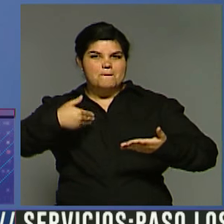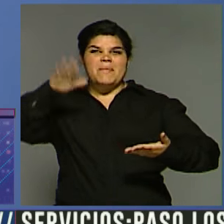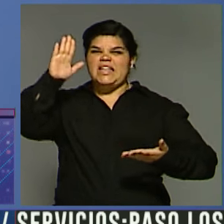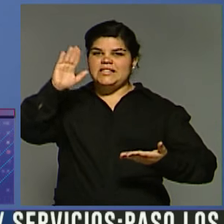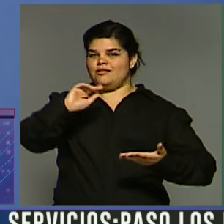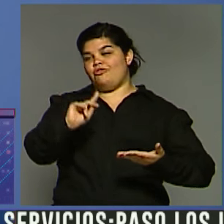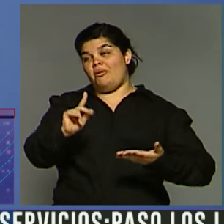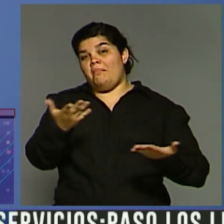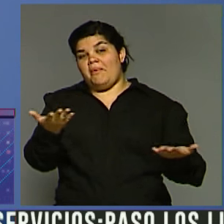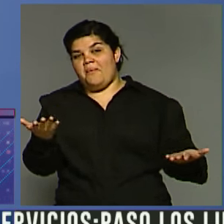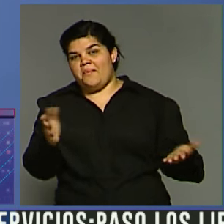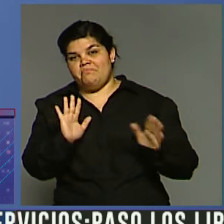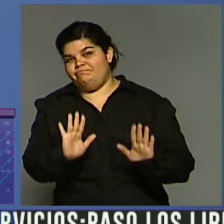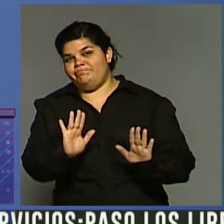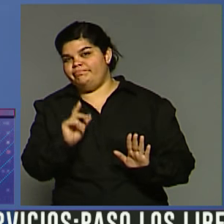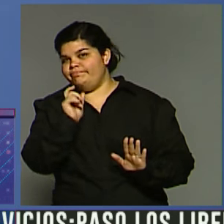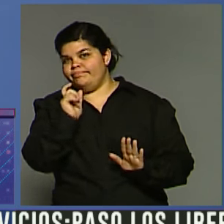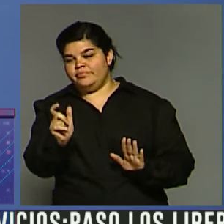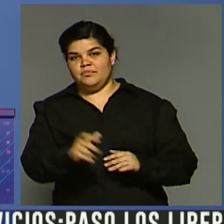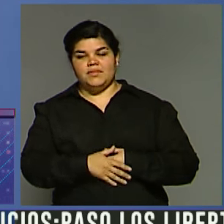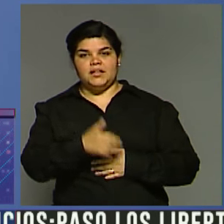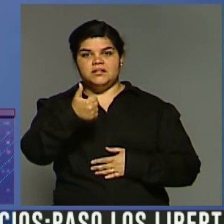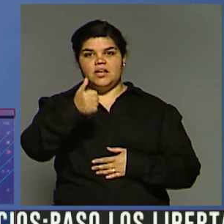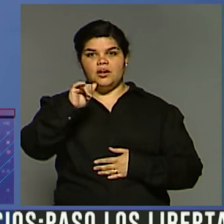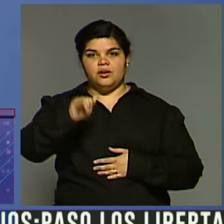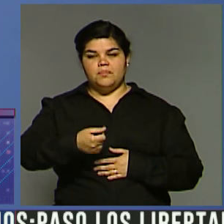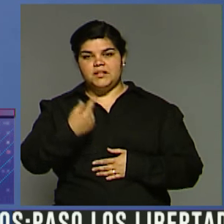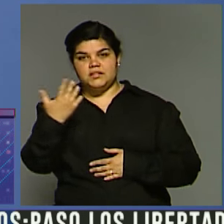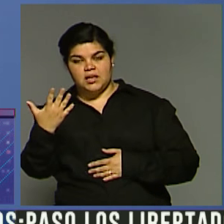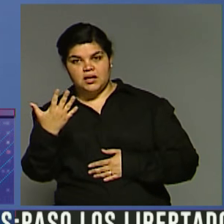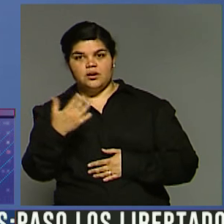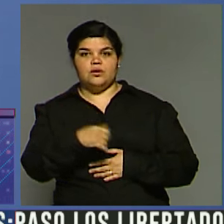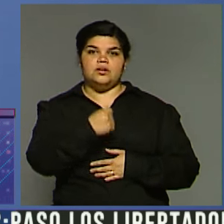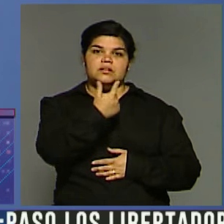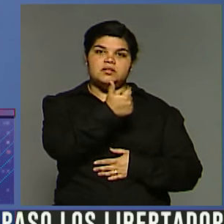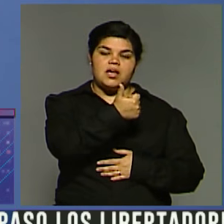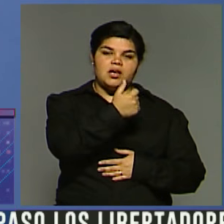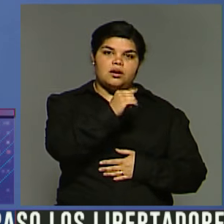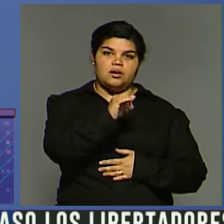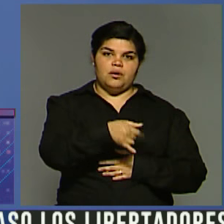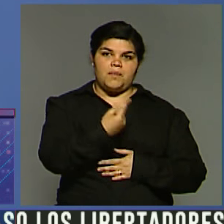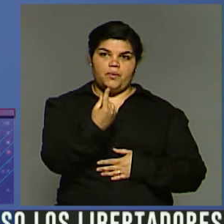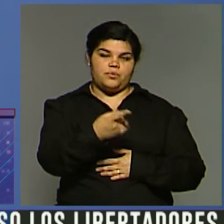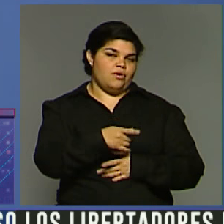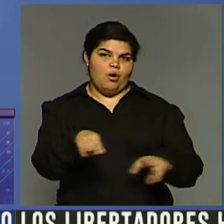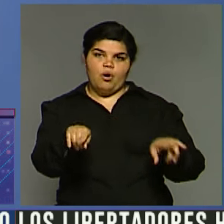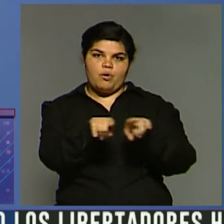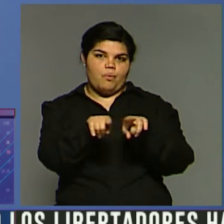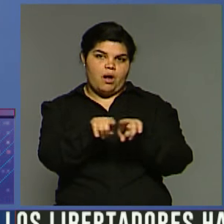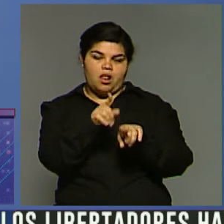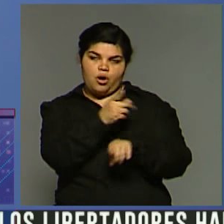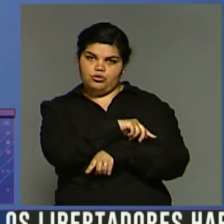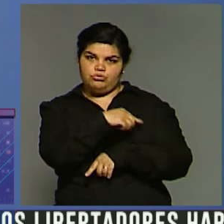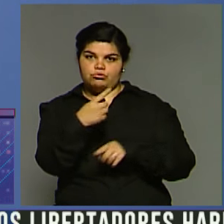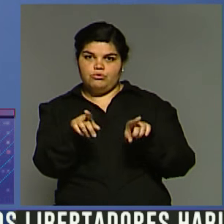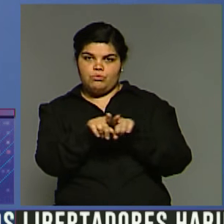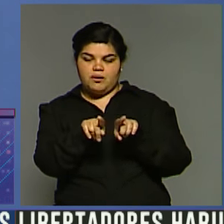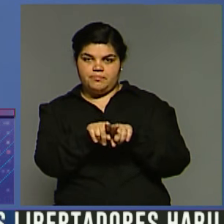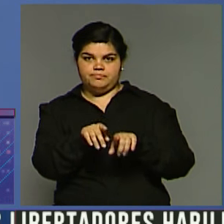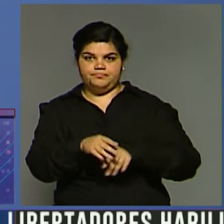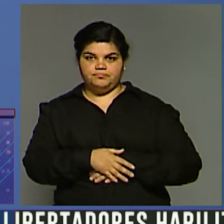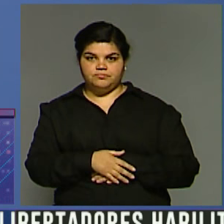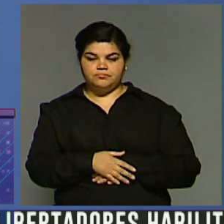grande, pero no importa. Tiene 6.5 pulgadas, 6.1 y el otro también de ese mismo tamaño. Ahora,